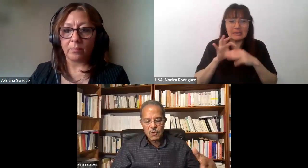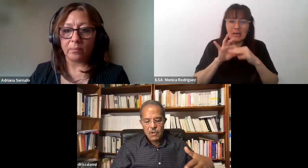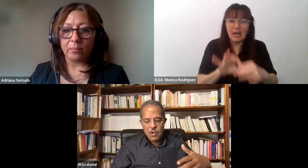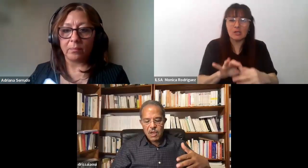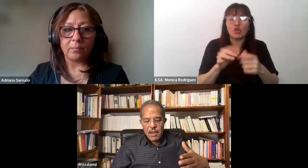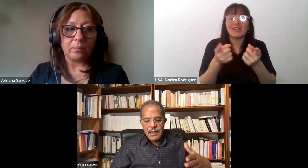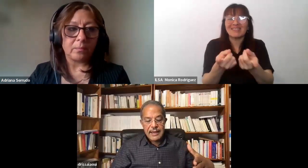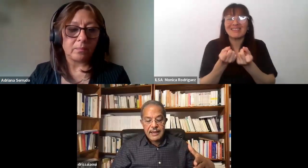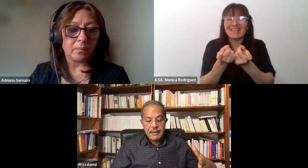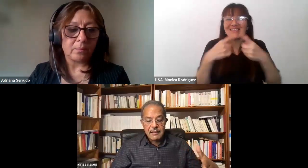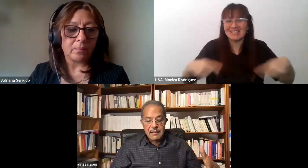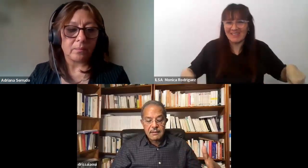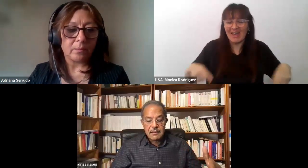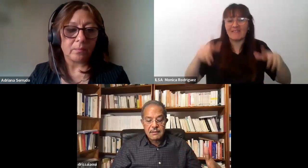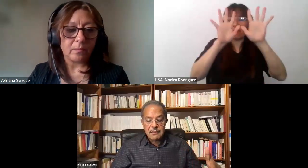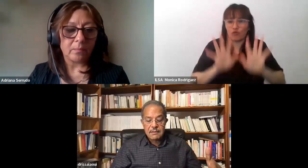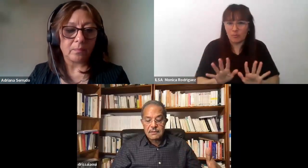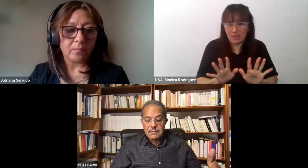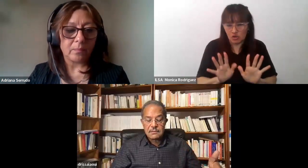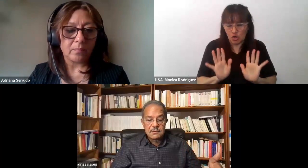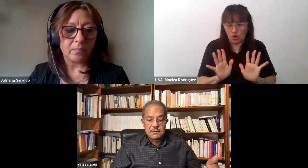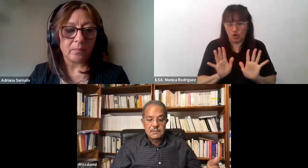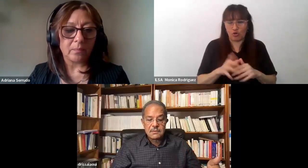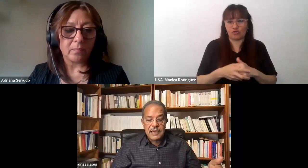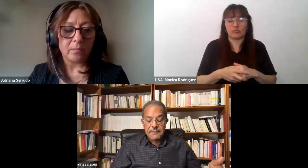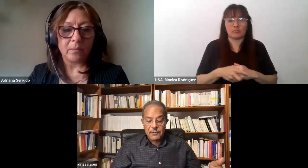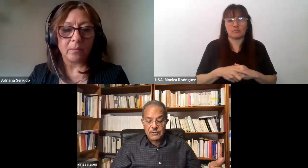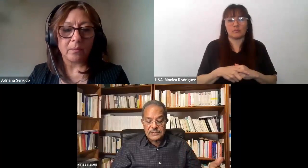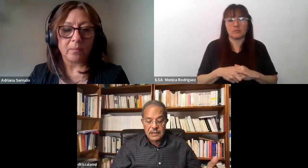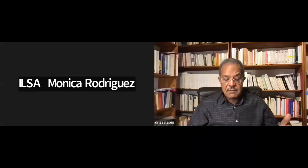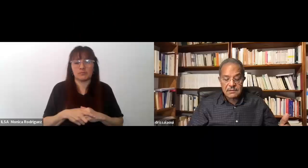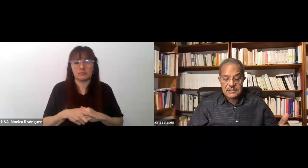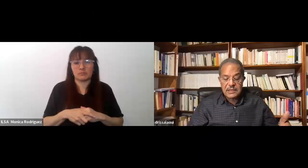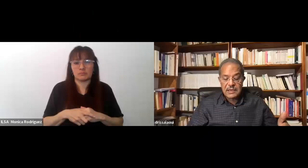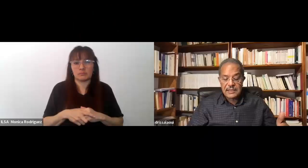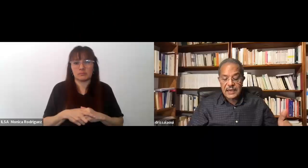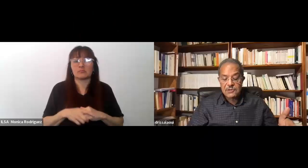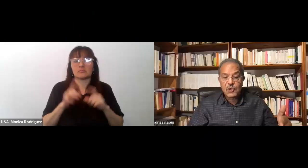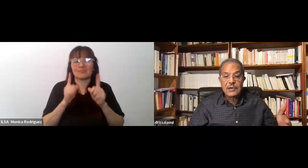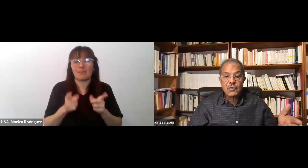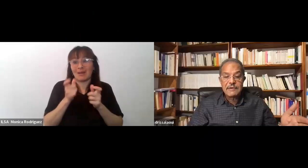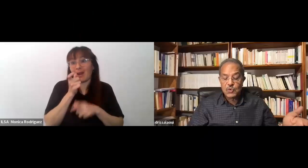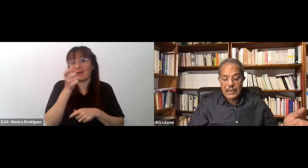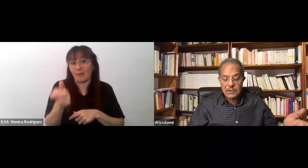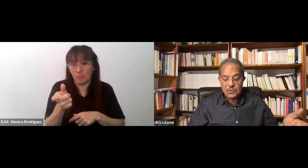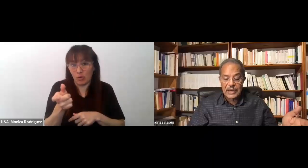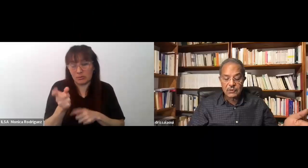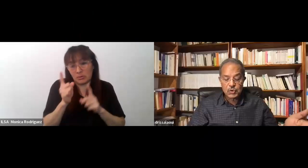necesidades de formación y las respuestas